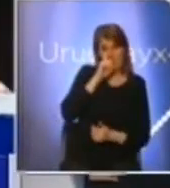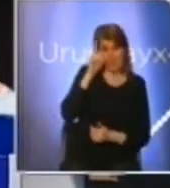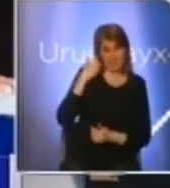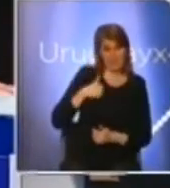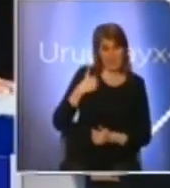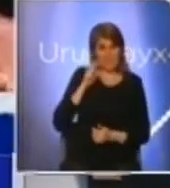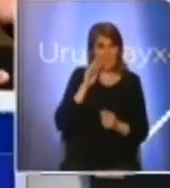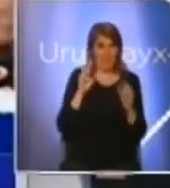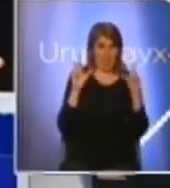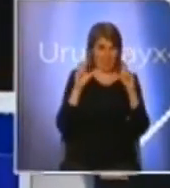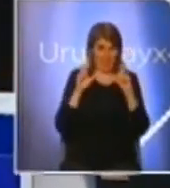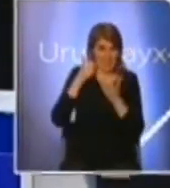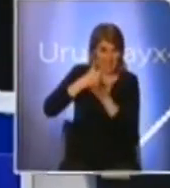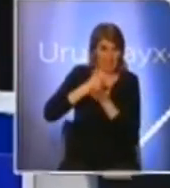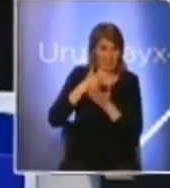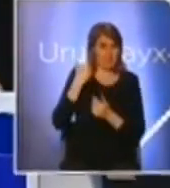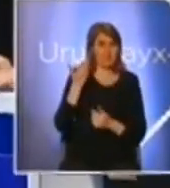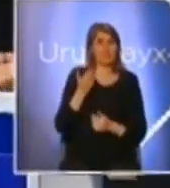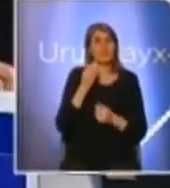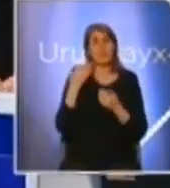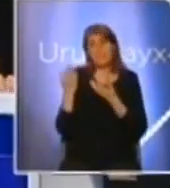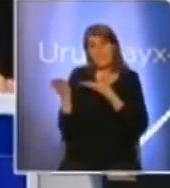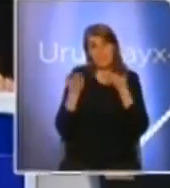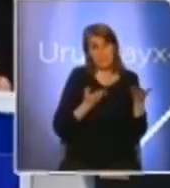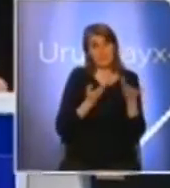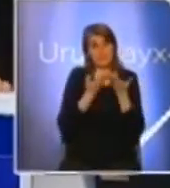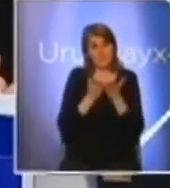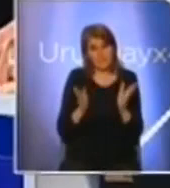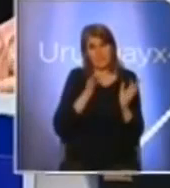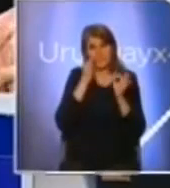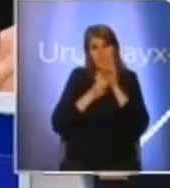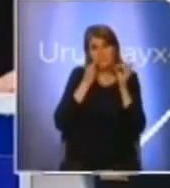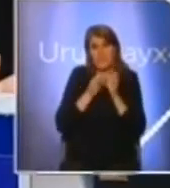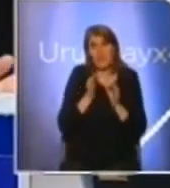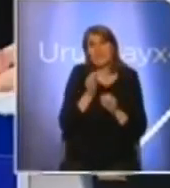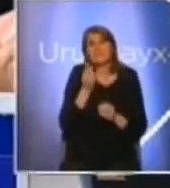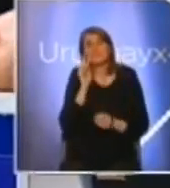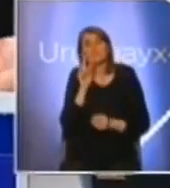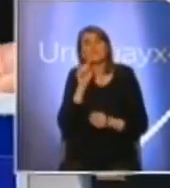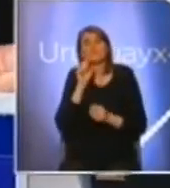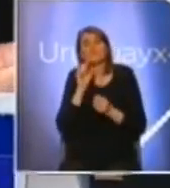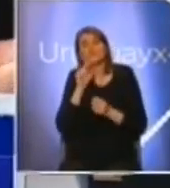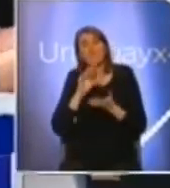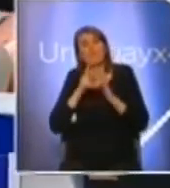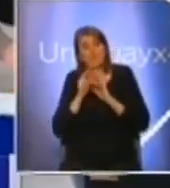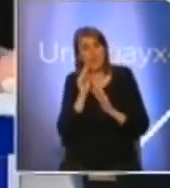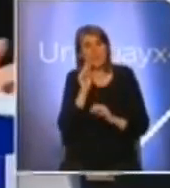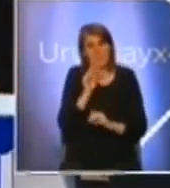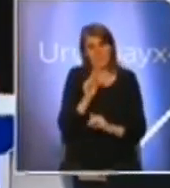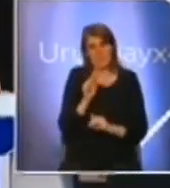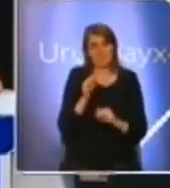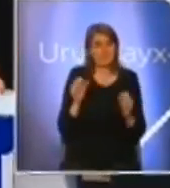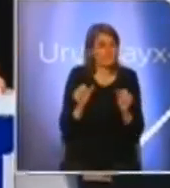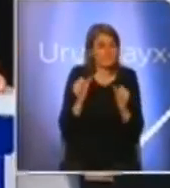y solicitaría en primer lugar a la profesora que nos diera una visión de lo que espera en el